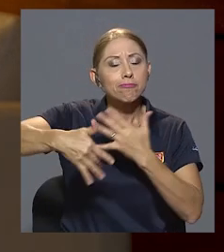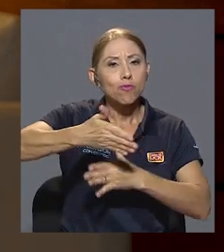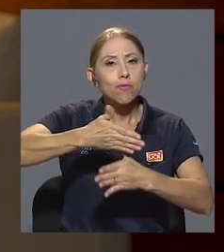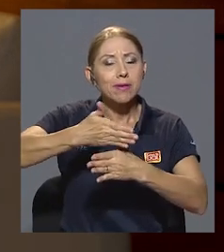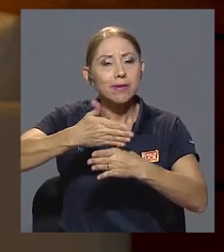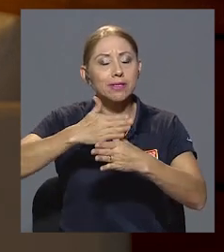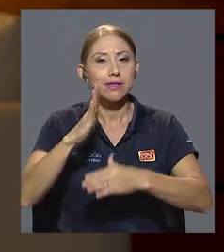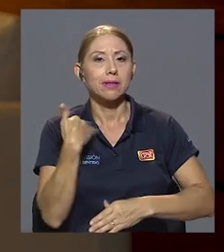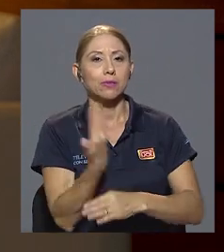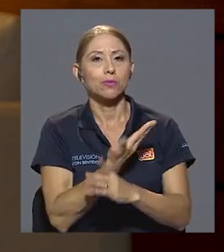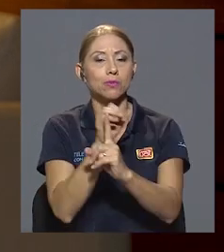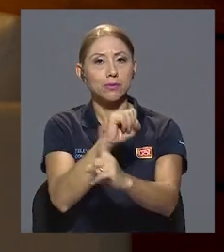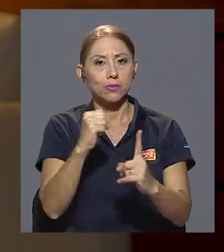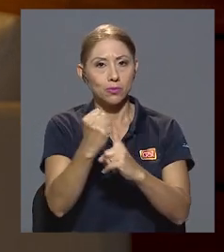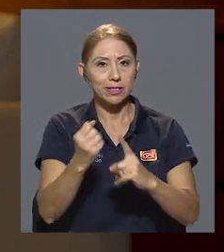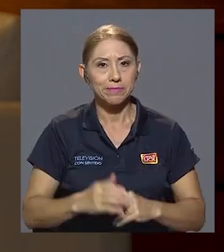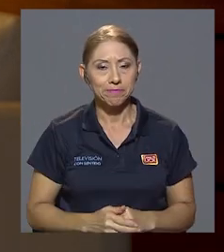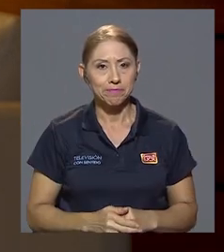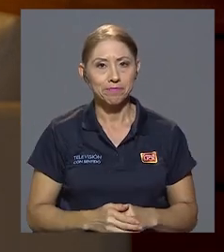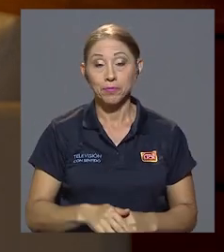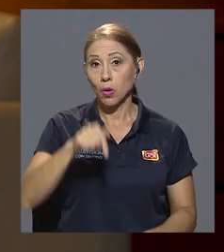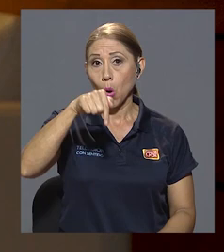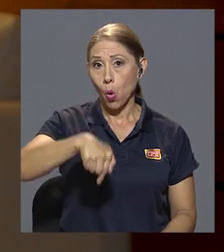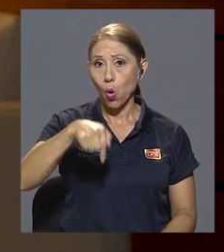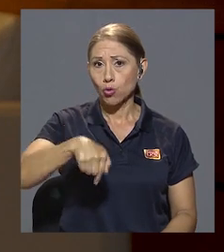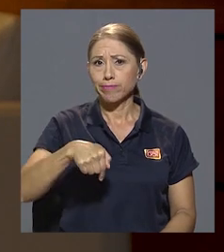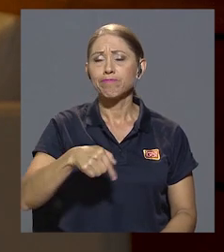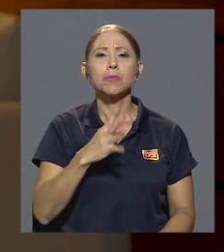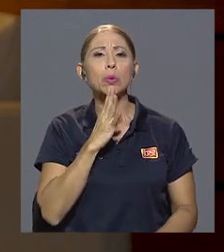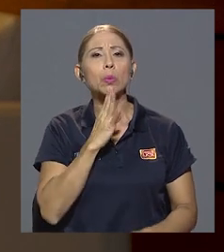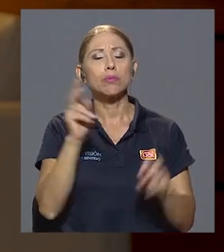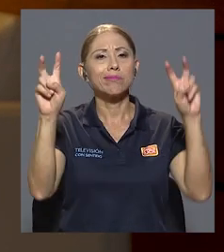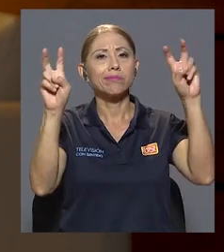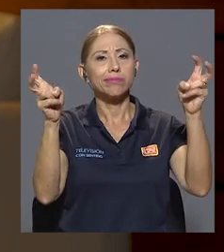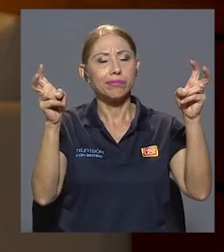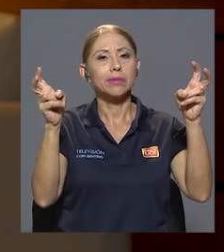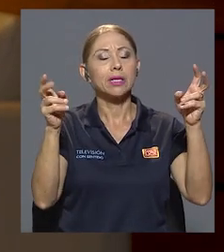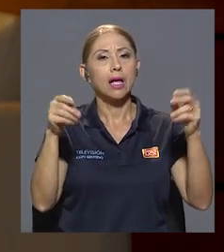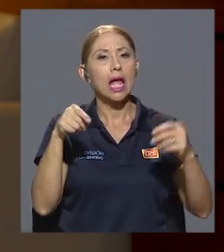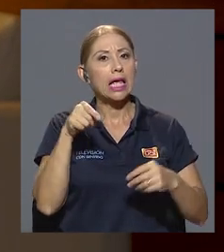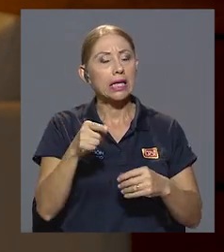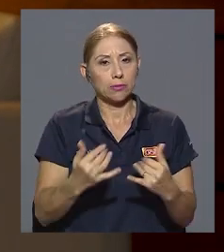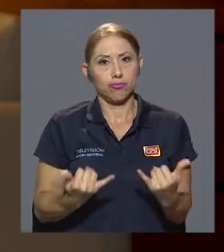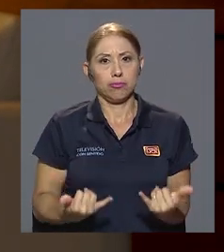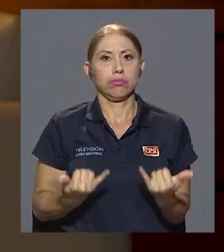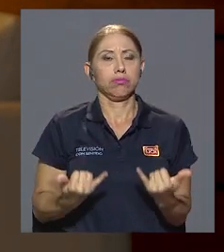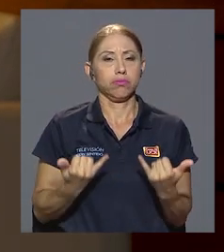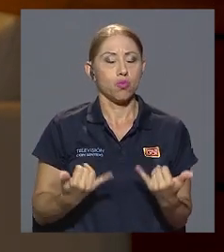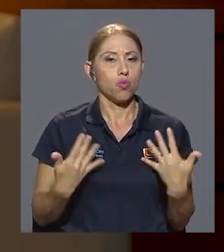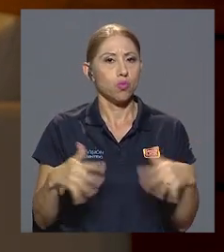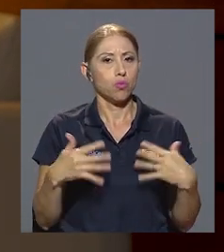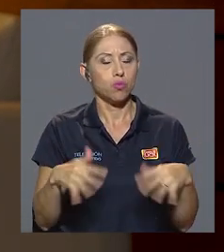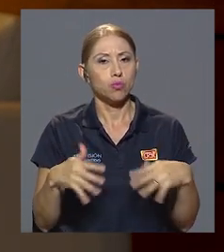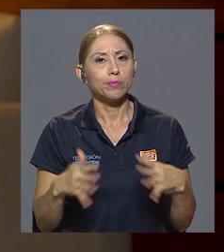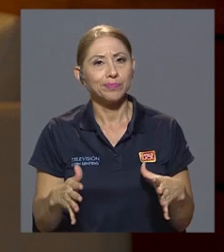convivencia en nuestra sociedad hoy vamos a abordar un tema que es de una actualidad